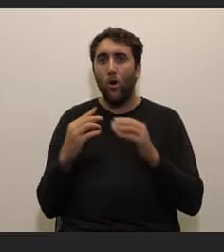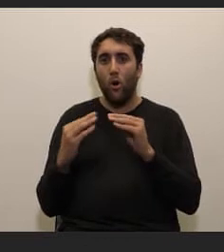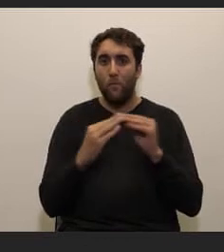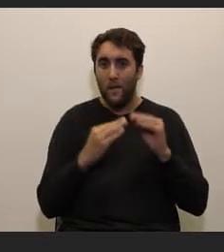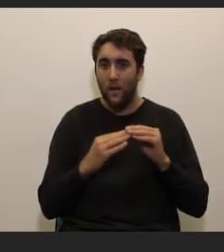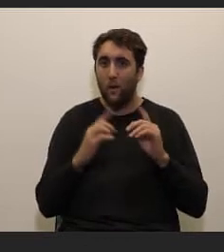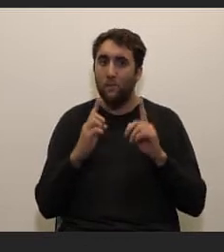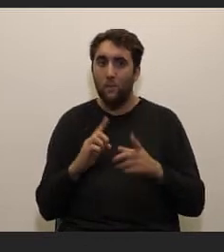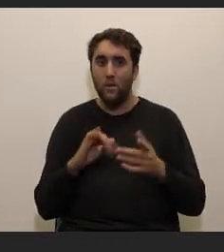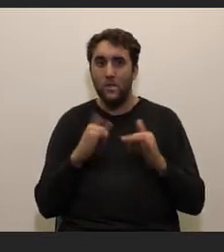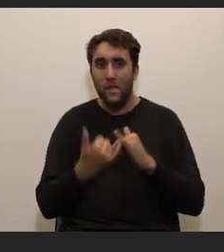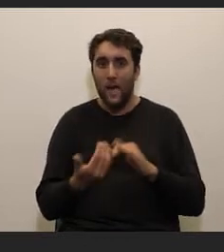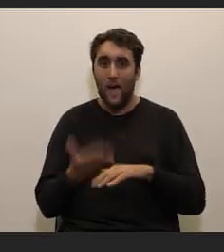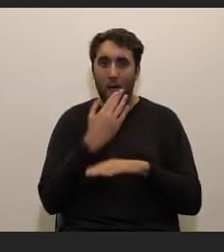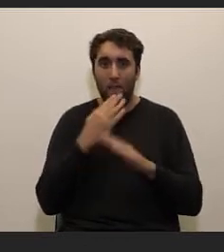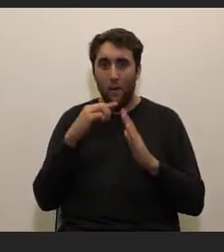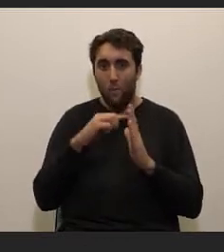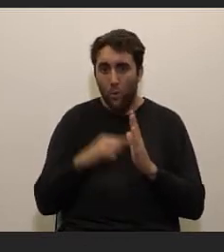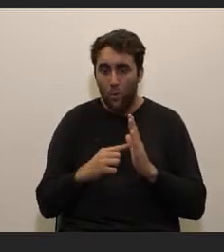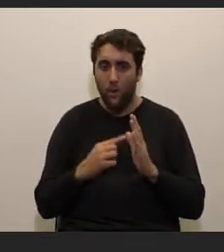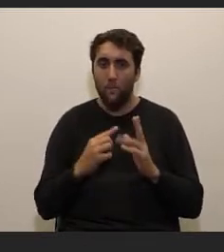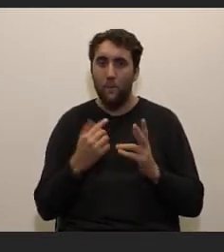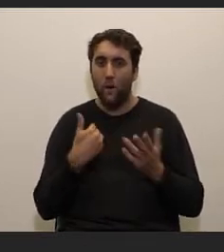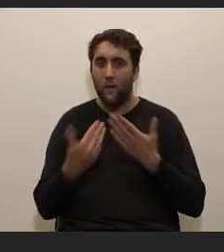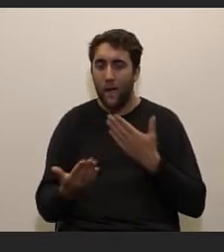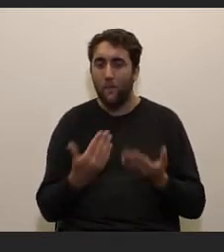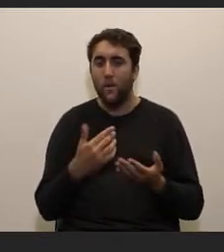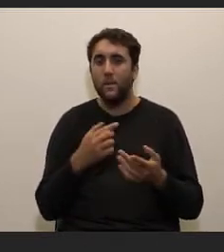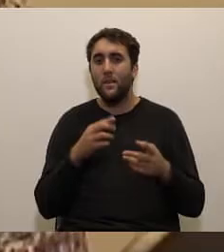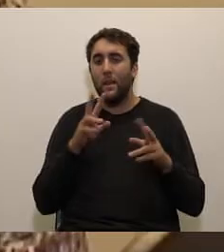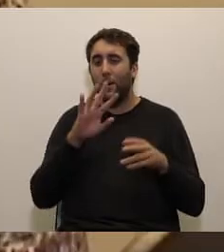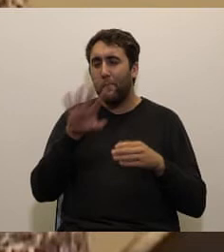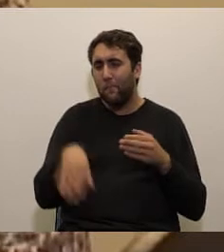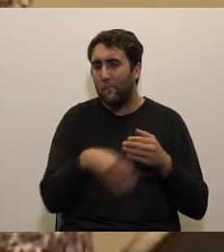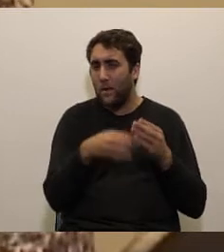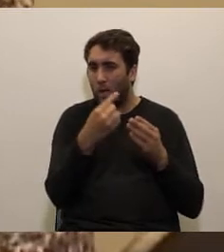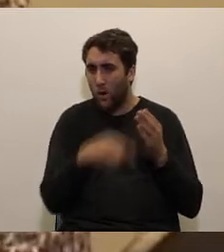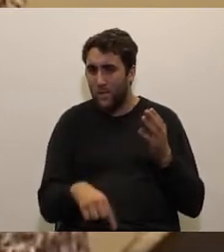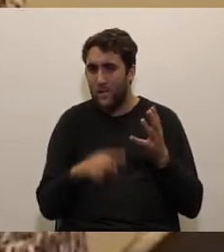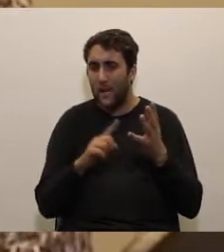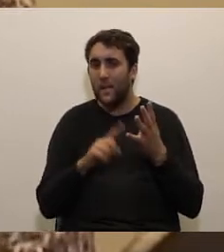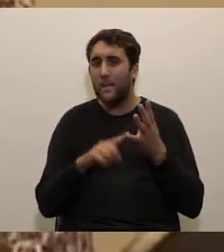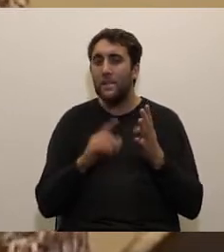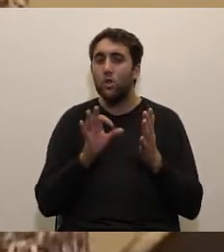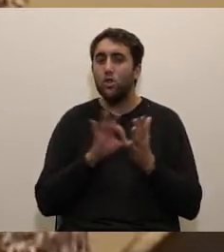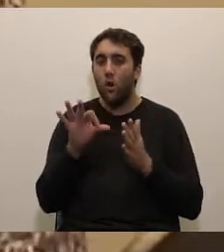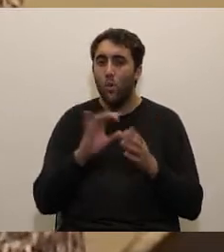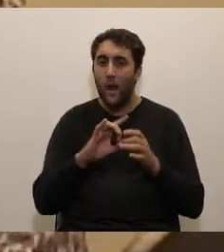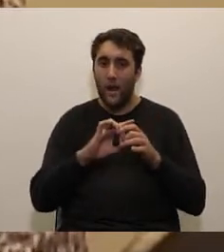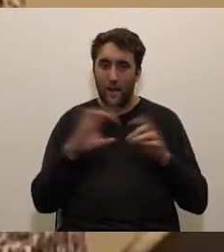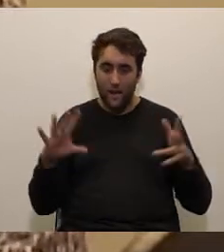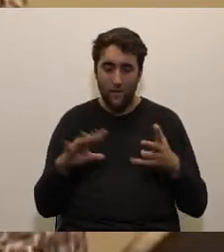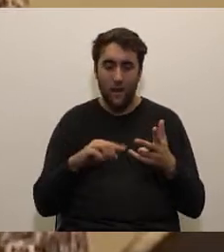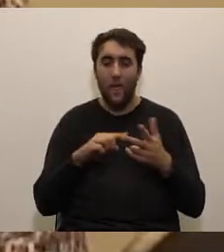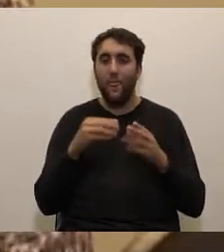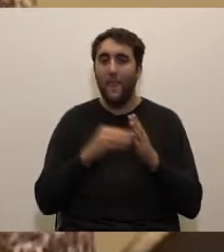mismos puntos que decía el Chino, y agregaría también, además del software libre y los datos